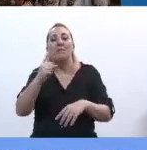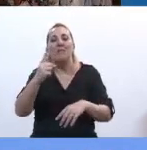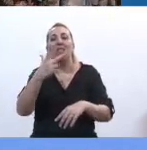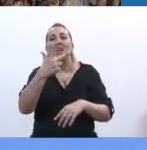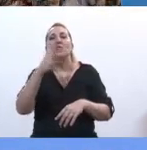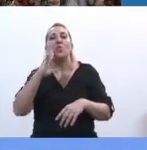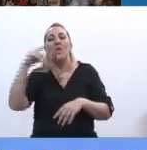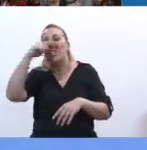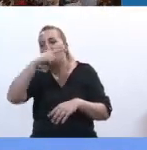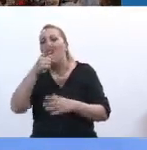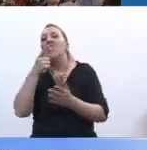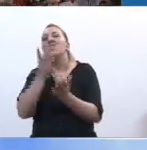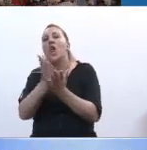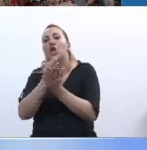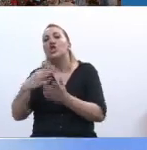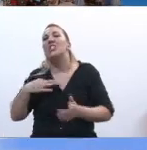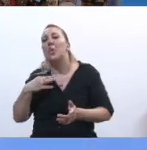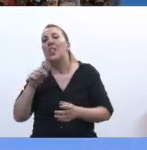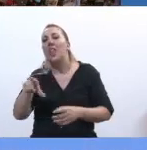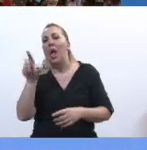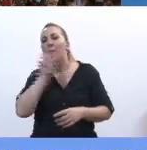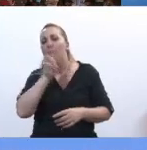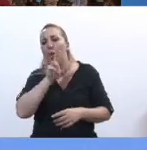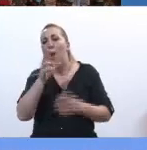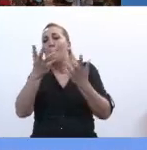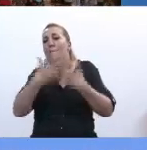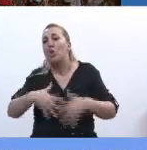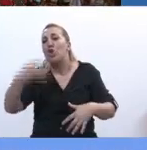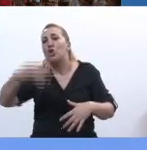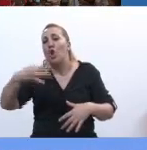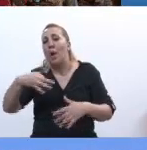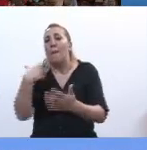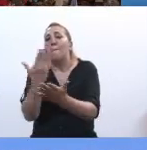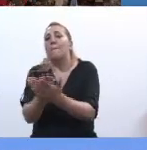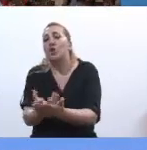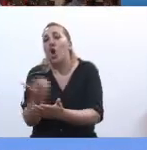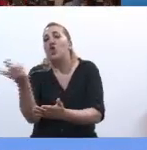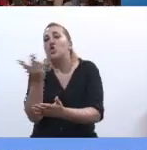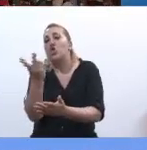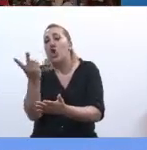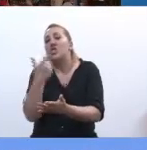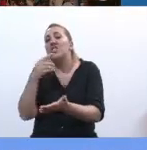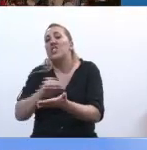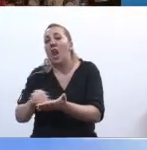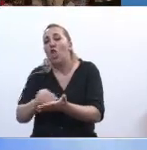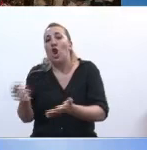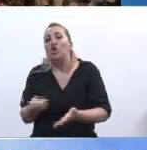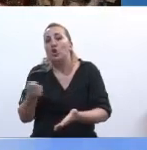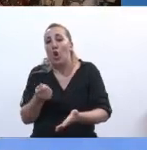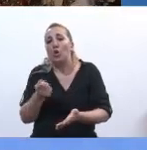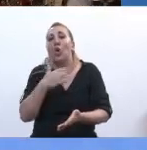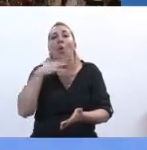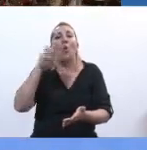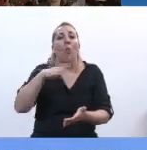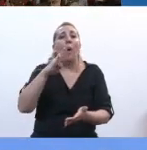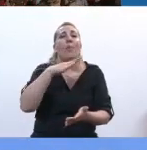de los derechos civiles de la mujer el proyecto original fue presentado por dos senadores socialistas juan b.justo y mario